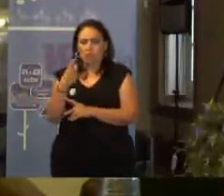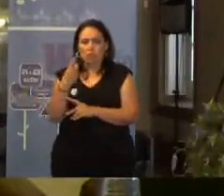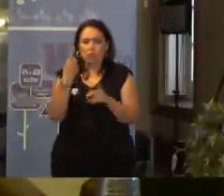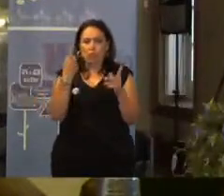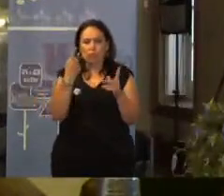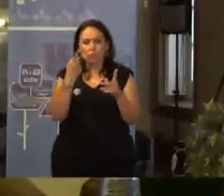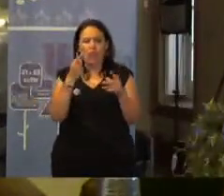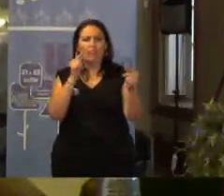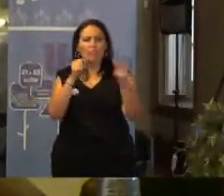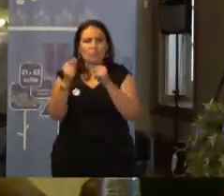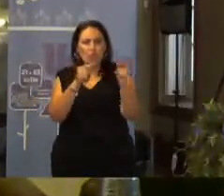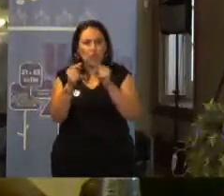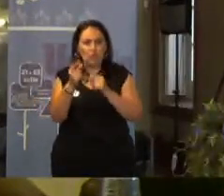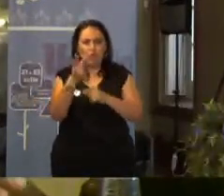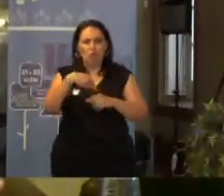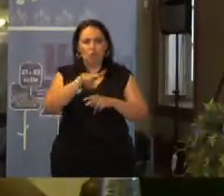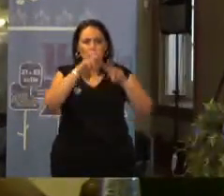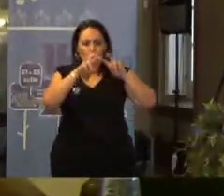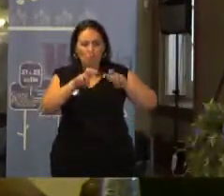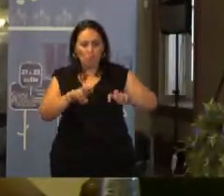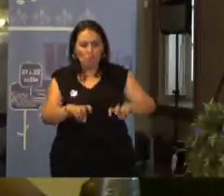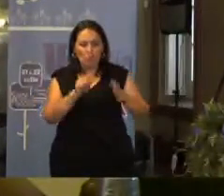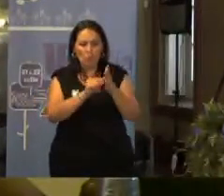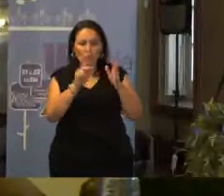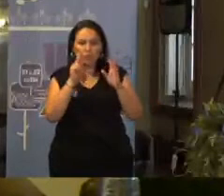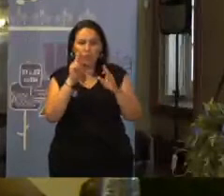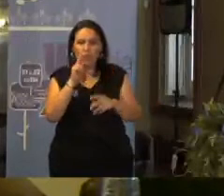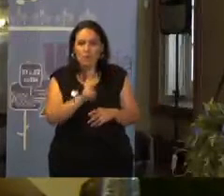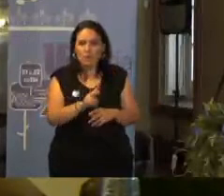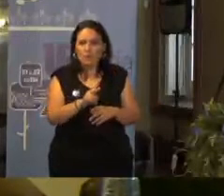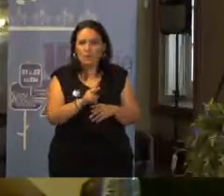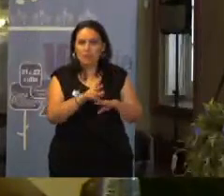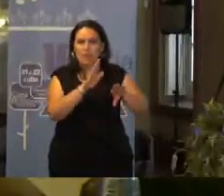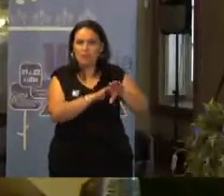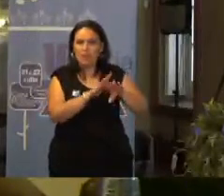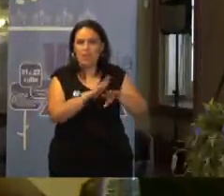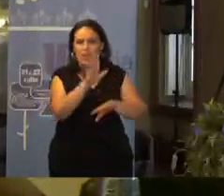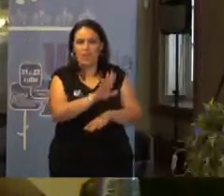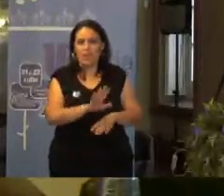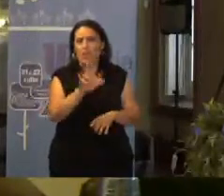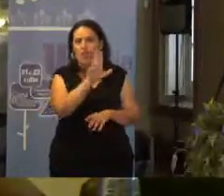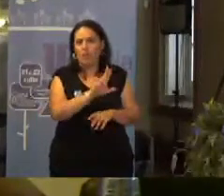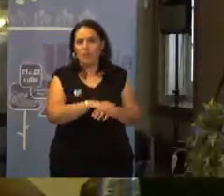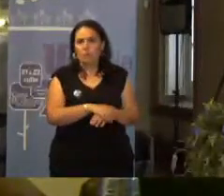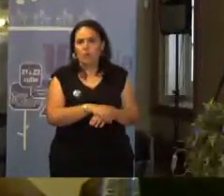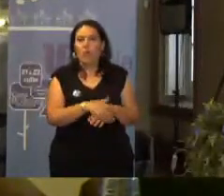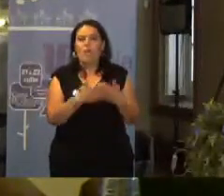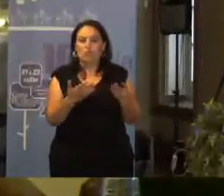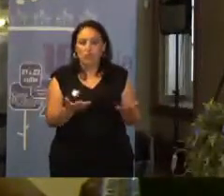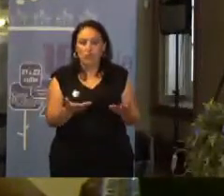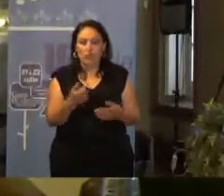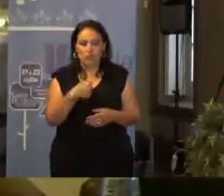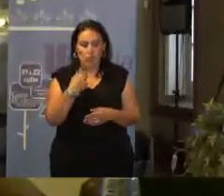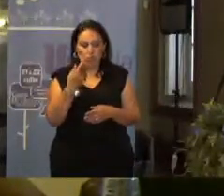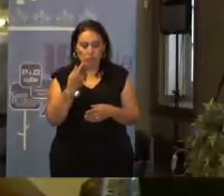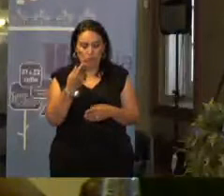analizables conxuntamente desde un amplo espectro da esquerda e do nacionalismo. Por tanto, creo que